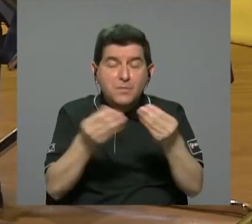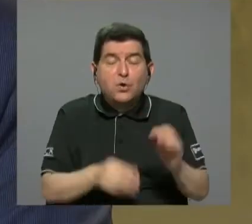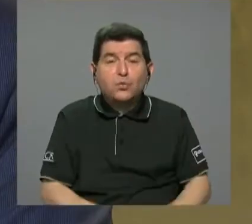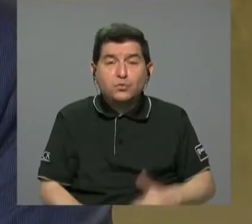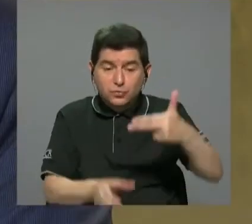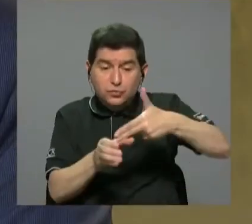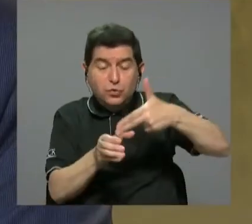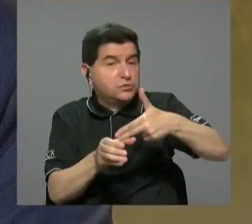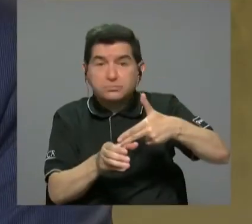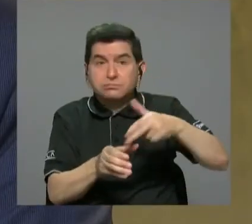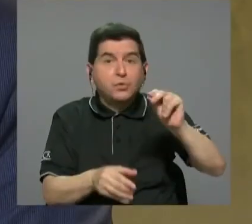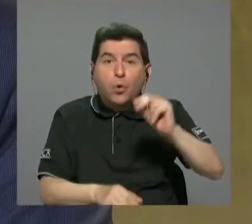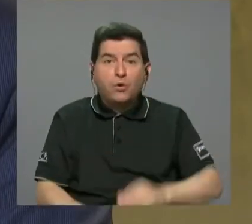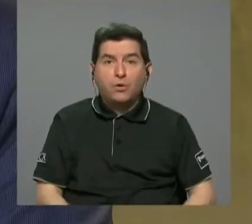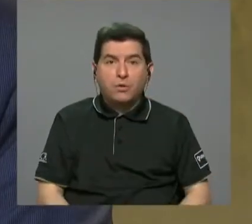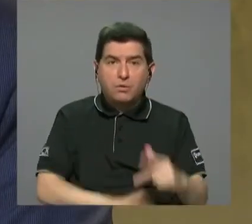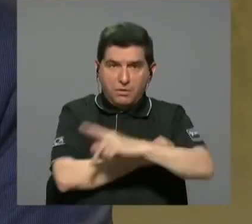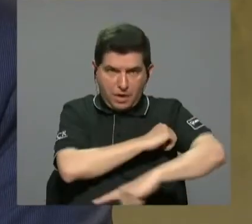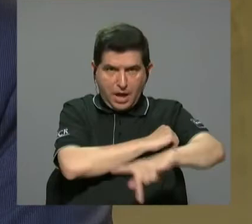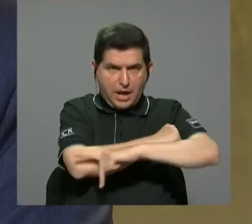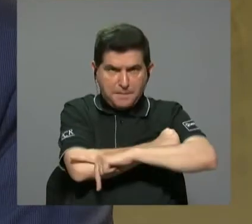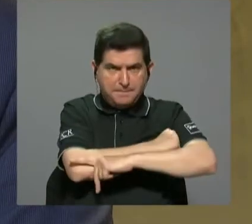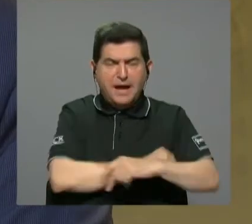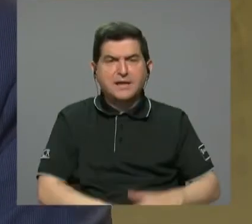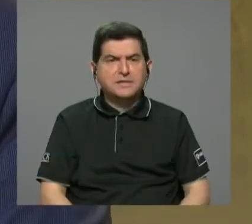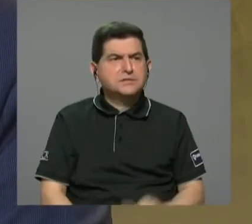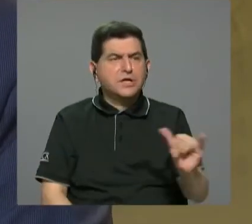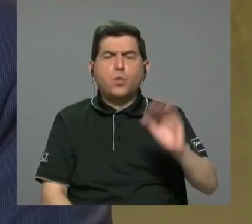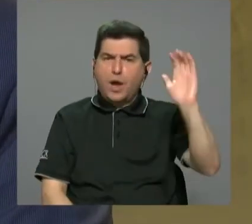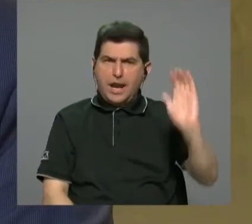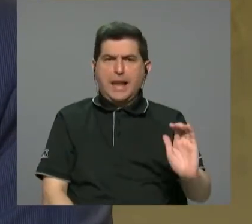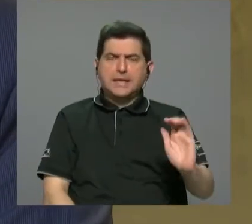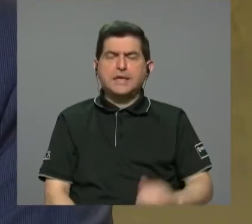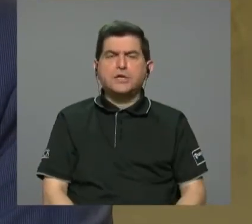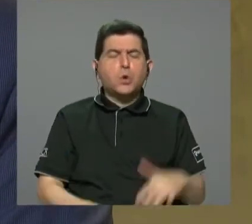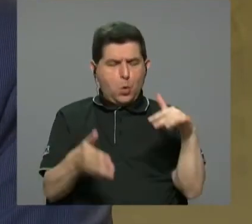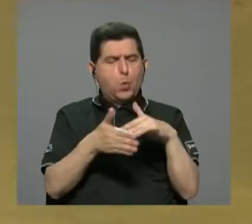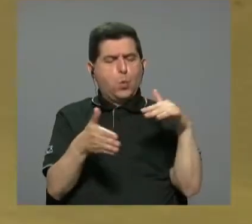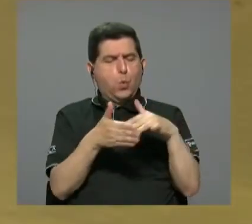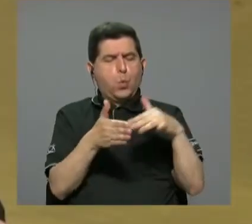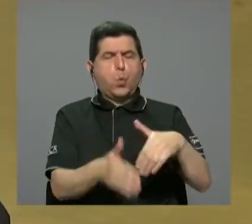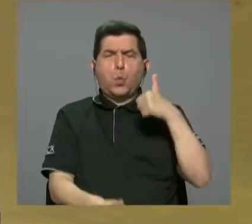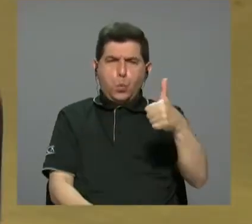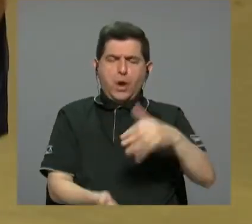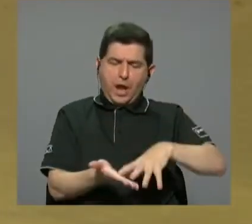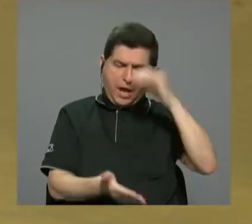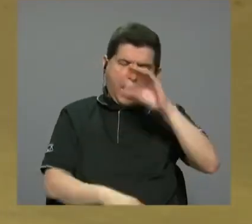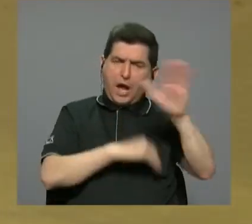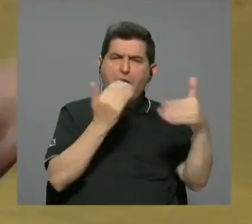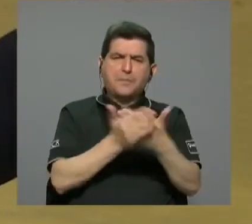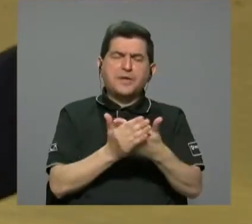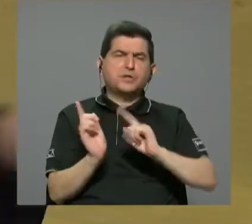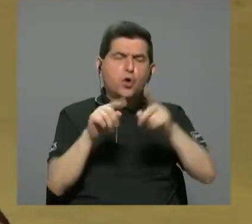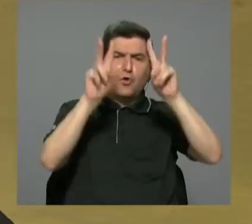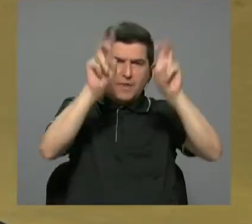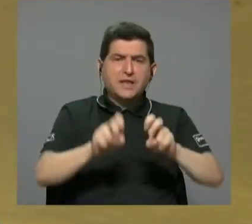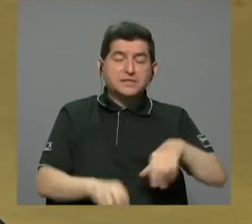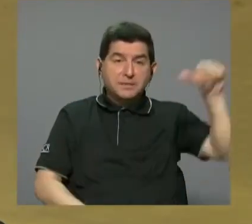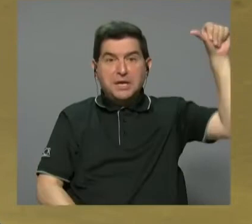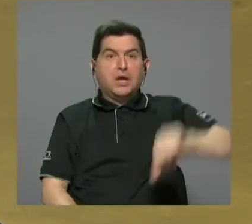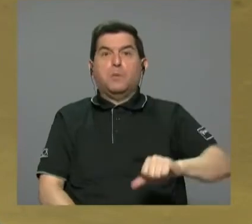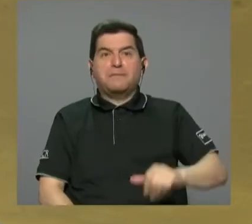portó, digamos, es como el niño que fue, estudió todas las cosas, se aprendió todo, va al examen y lo